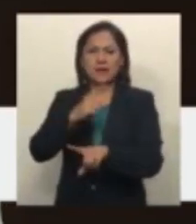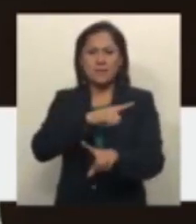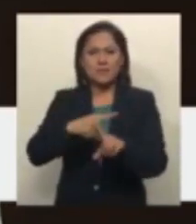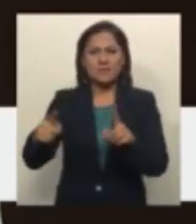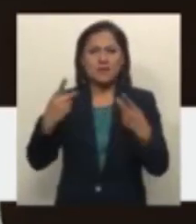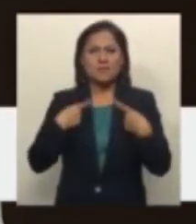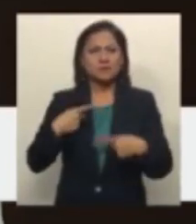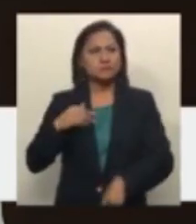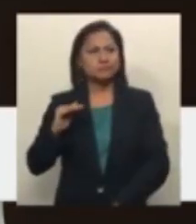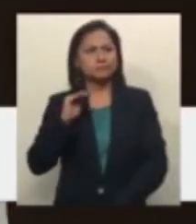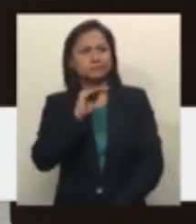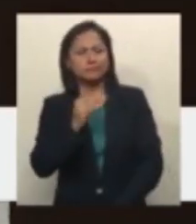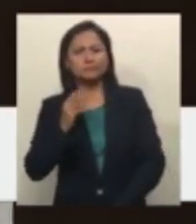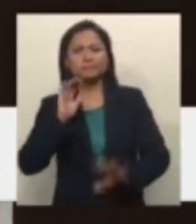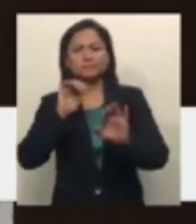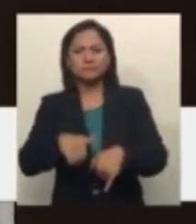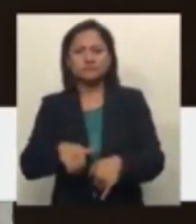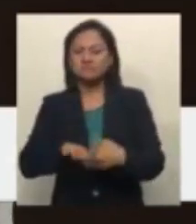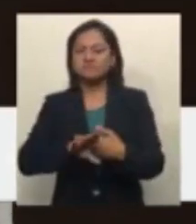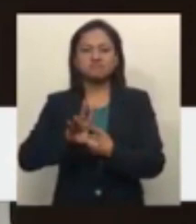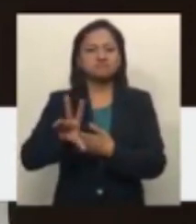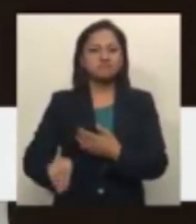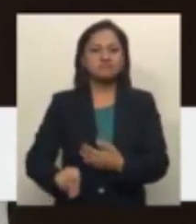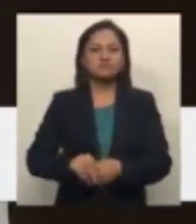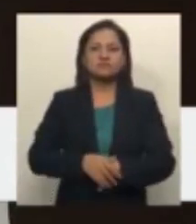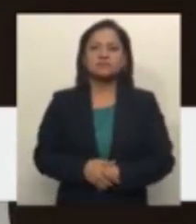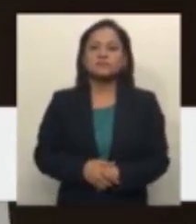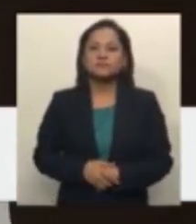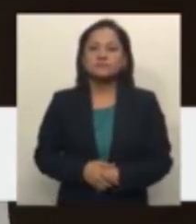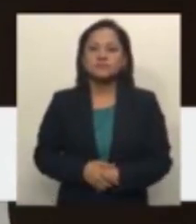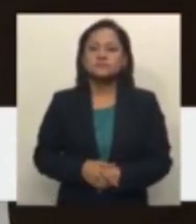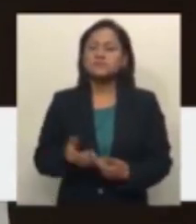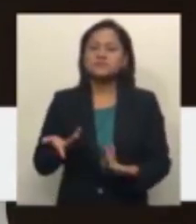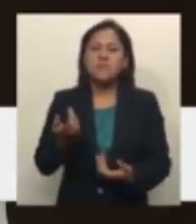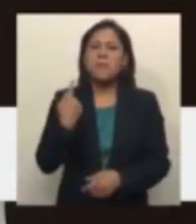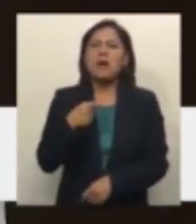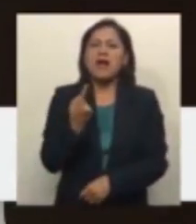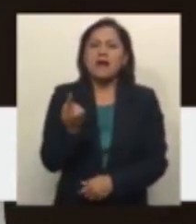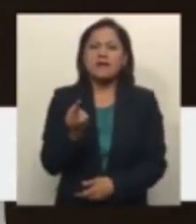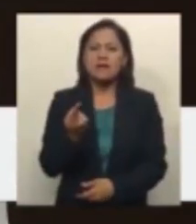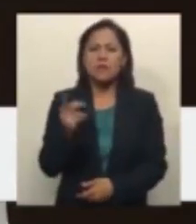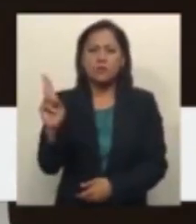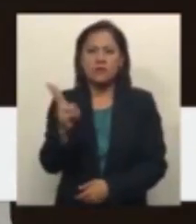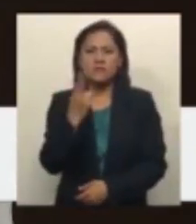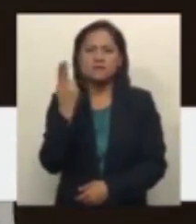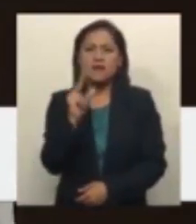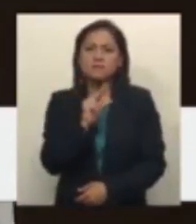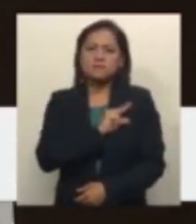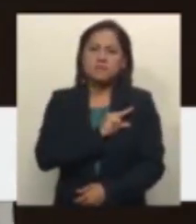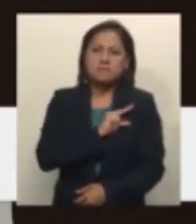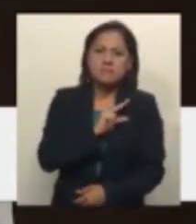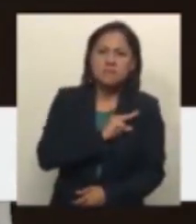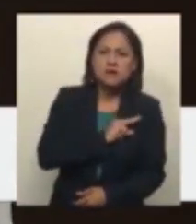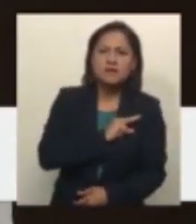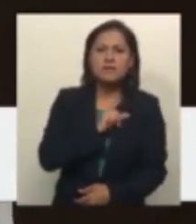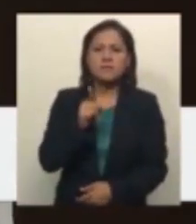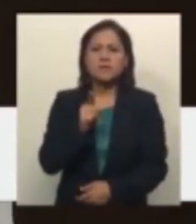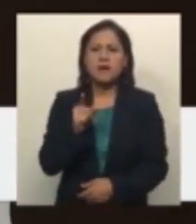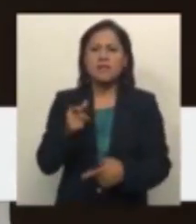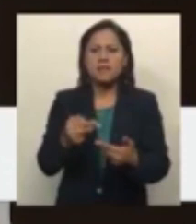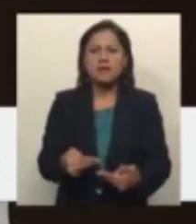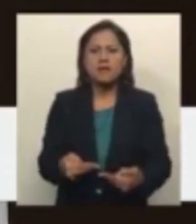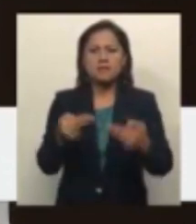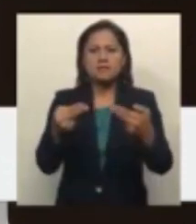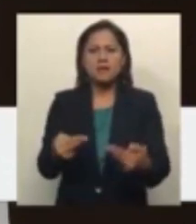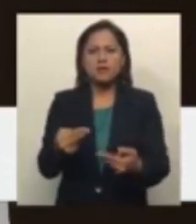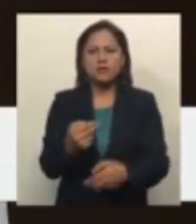que solicitaban su ingreso, para hacer sus universidades patito, privadas, sus negocios, con sus amigos, con